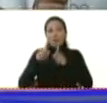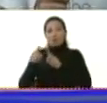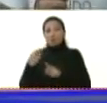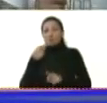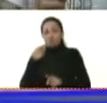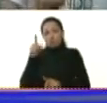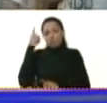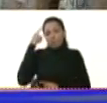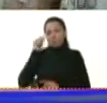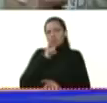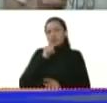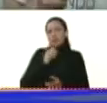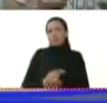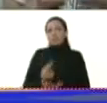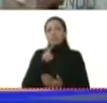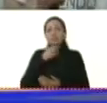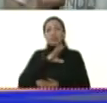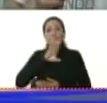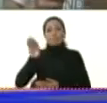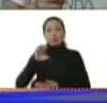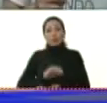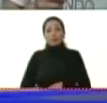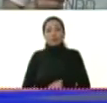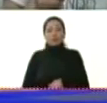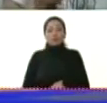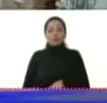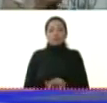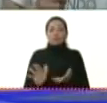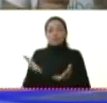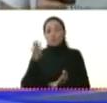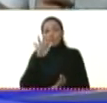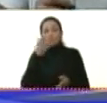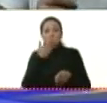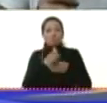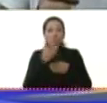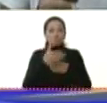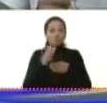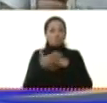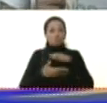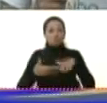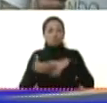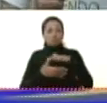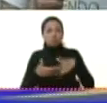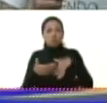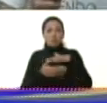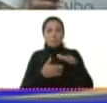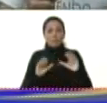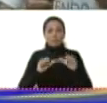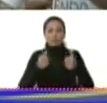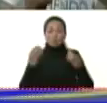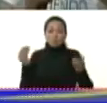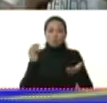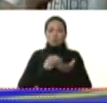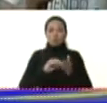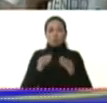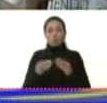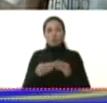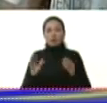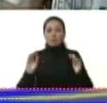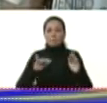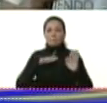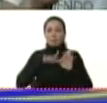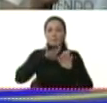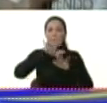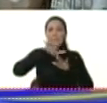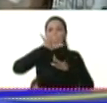son, el país paulatinamente, a pesar de todo lo que le están haciendo, está empezando otra vez a coger vuelo, porque